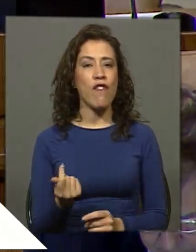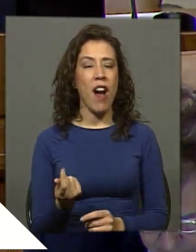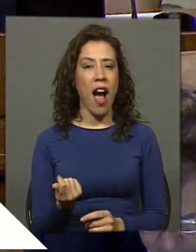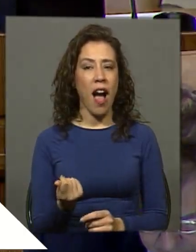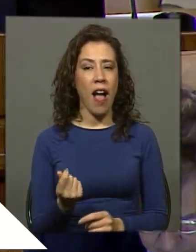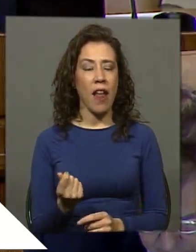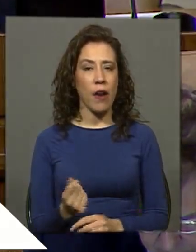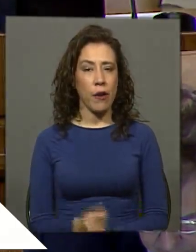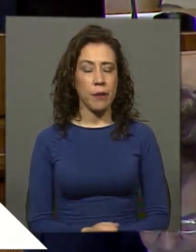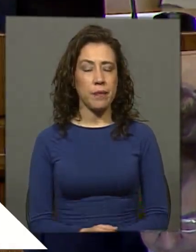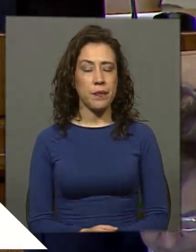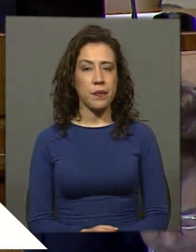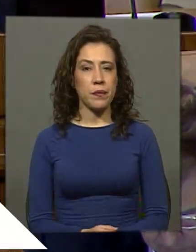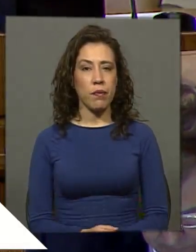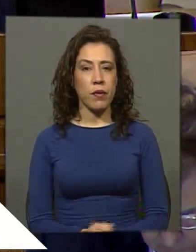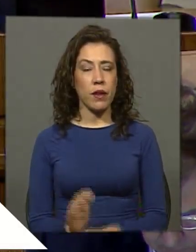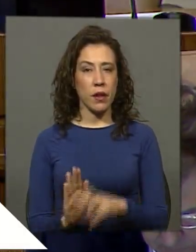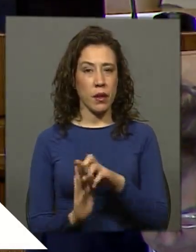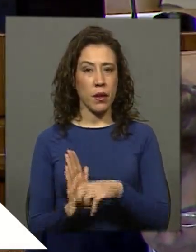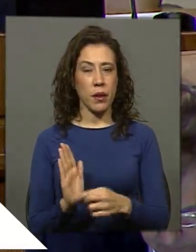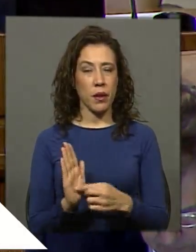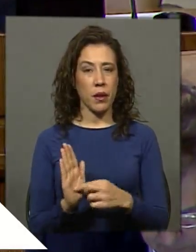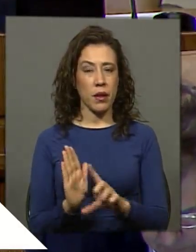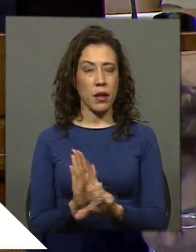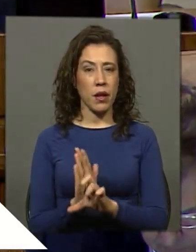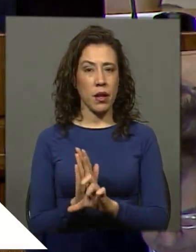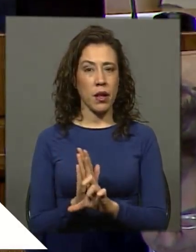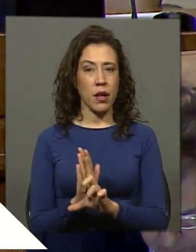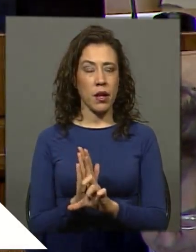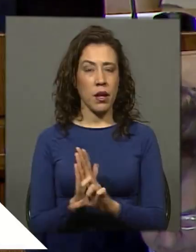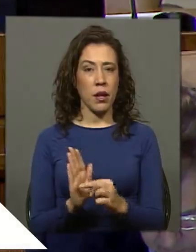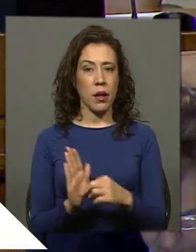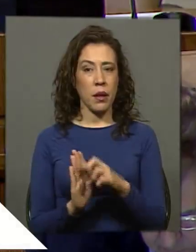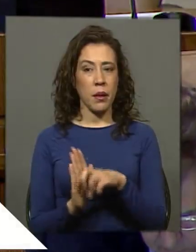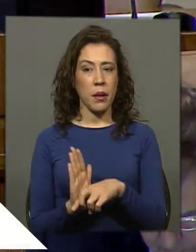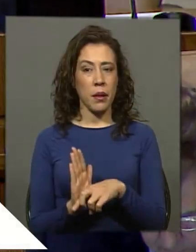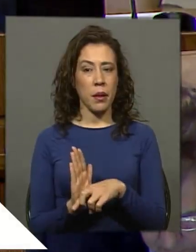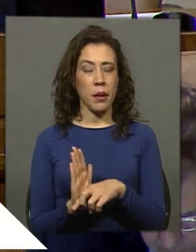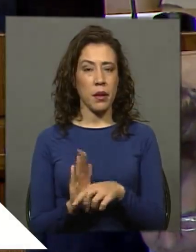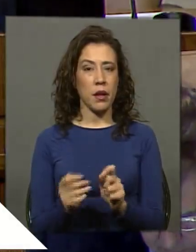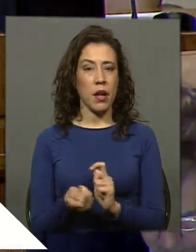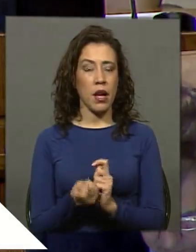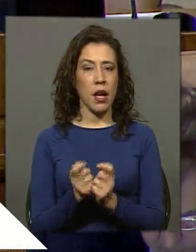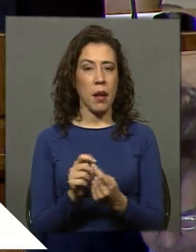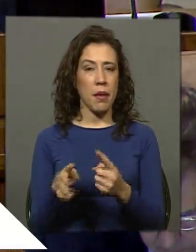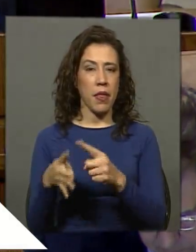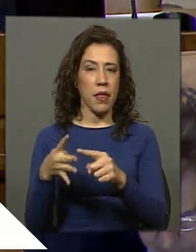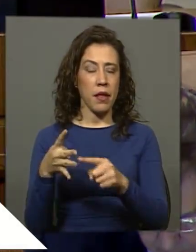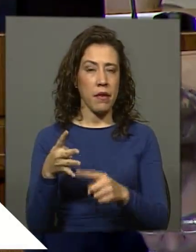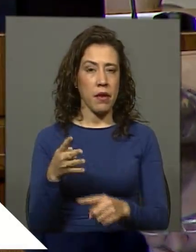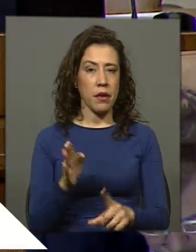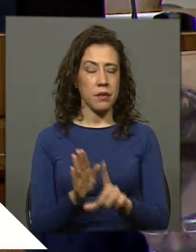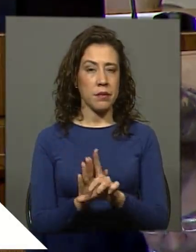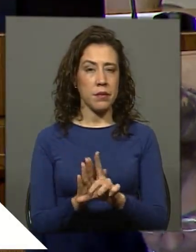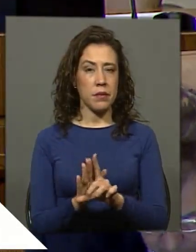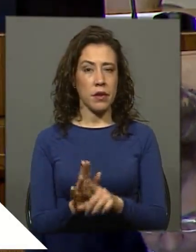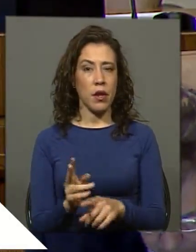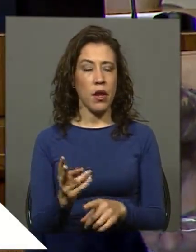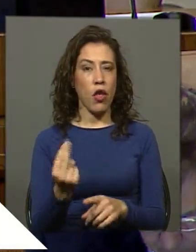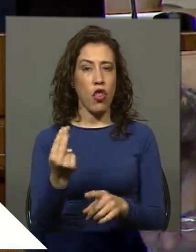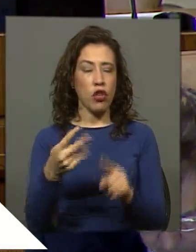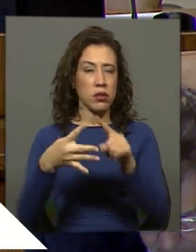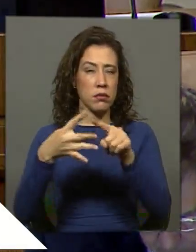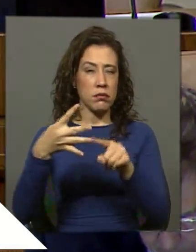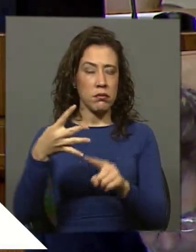yo quiero recordar que como proyecto de ley este proyecto modifica distintos cuerpos legales modifica 12 cuerpos